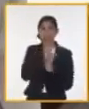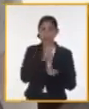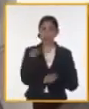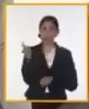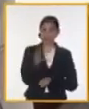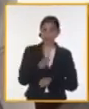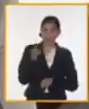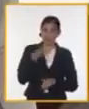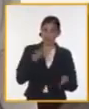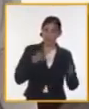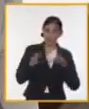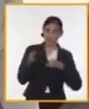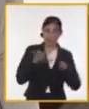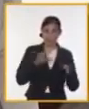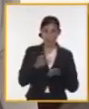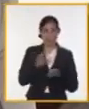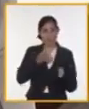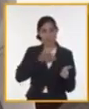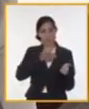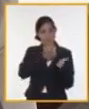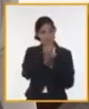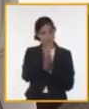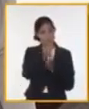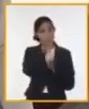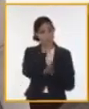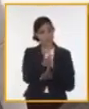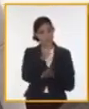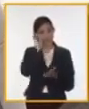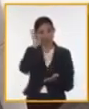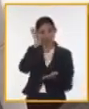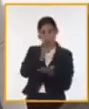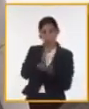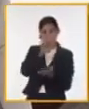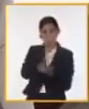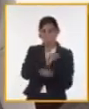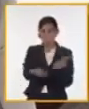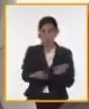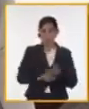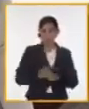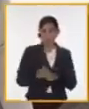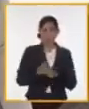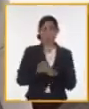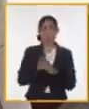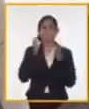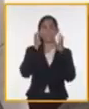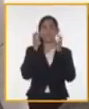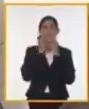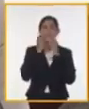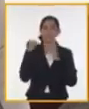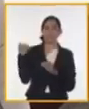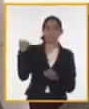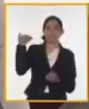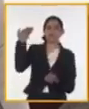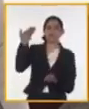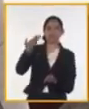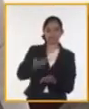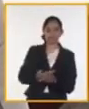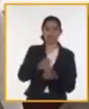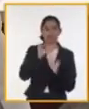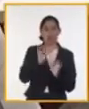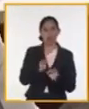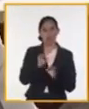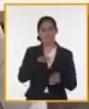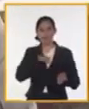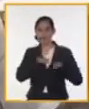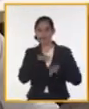la carrera, de la disciplina de economía política marxista, que ya se dan pasos para la reapertura en breve de la formación de los docentes en este